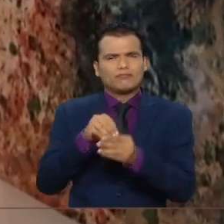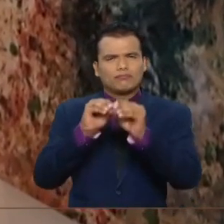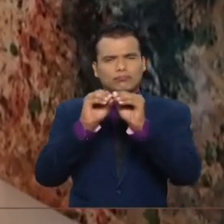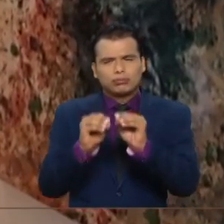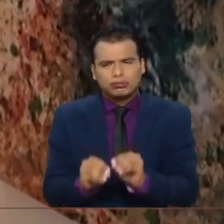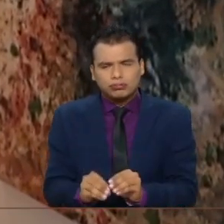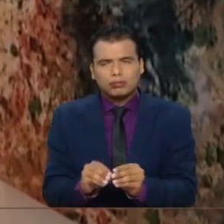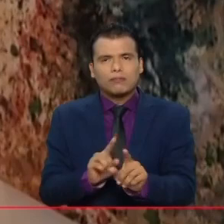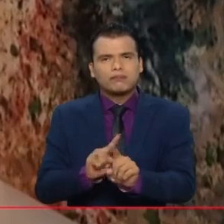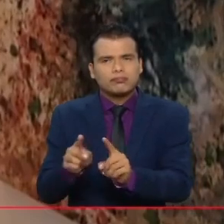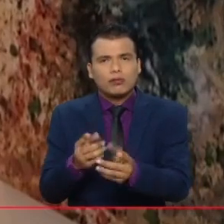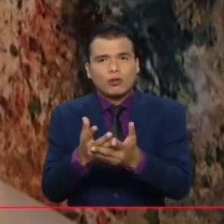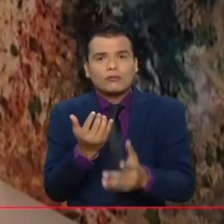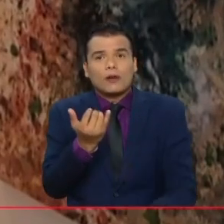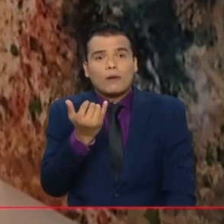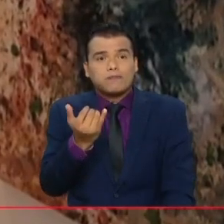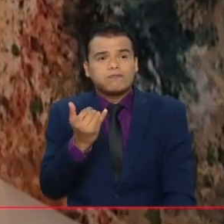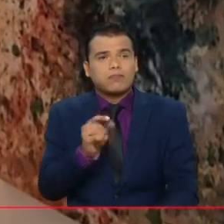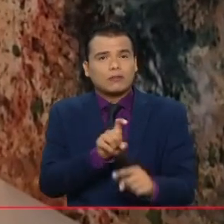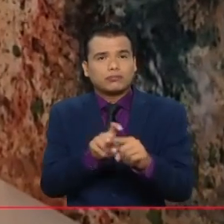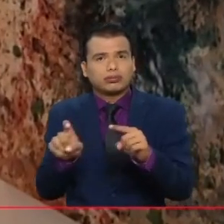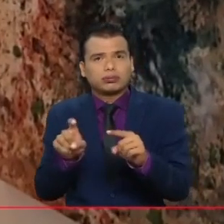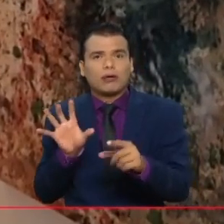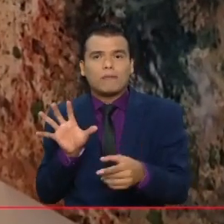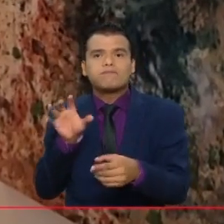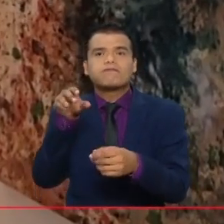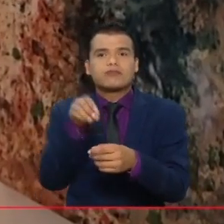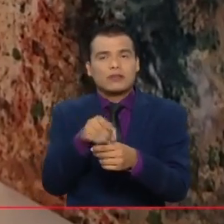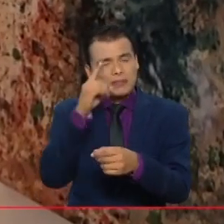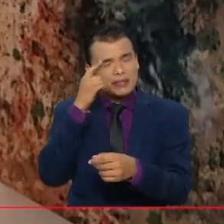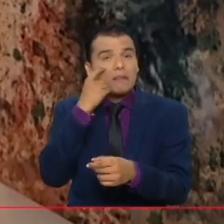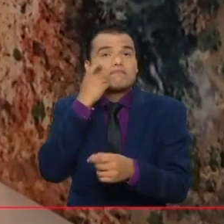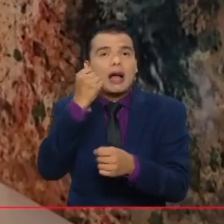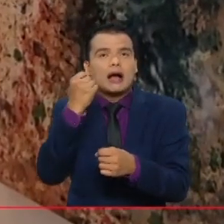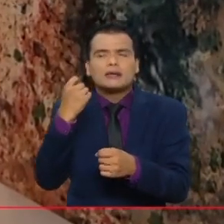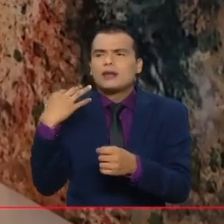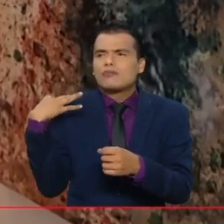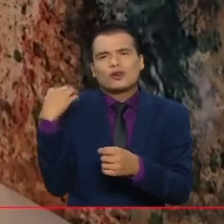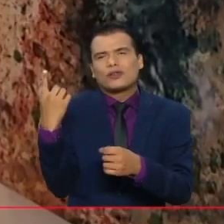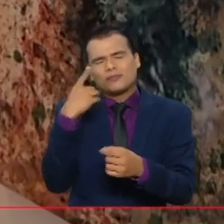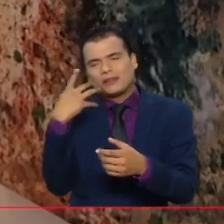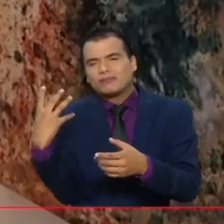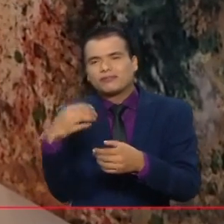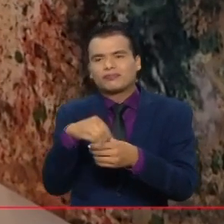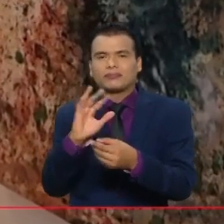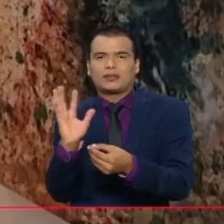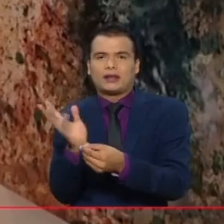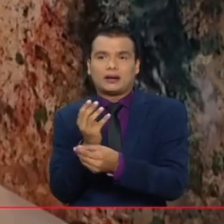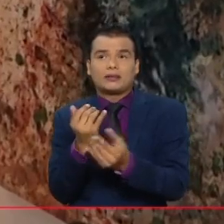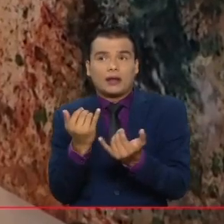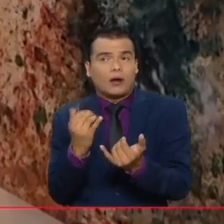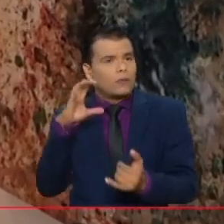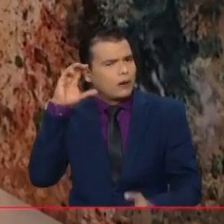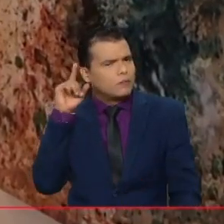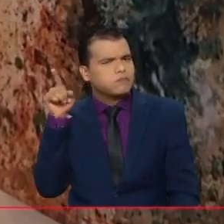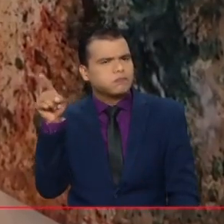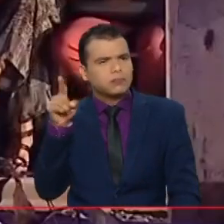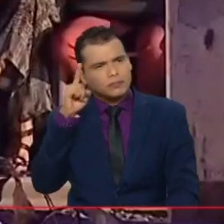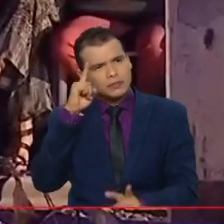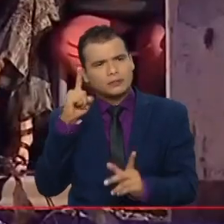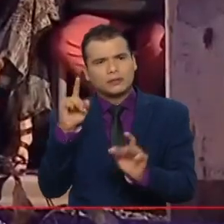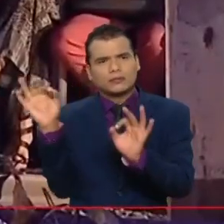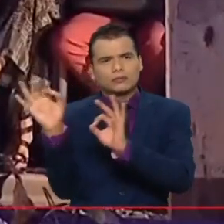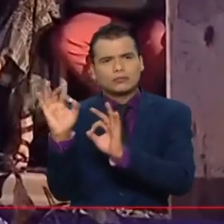imprimió ese toque de artista como tal. Actualmente se encontraba preparando